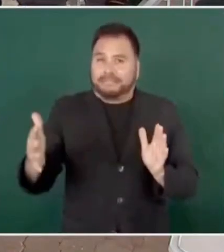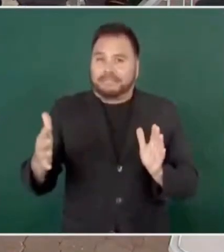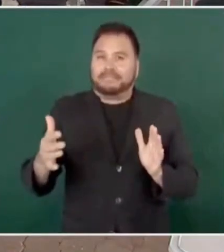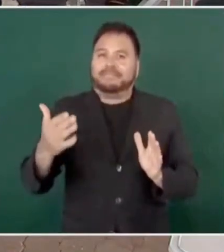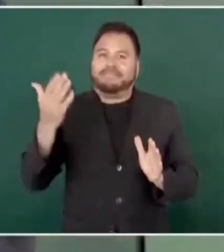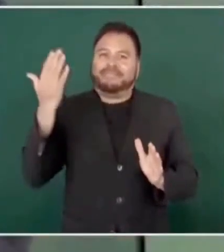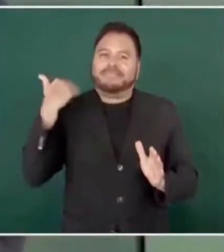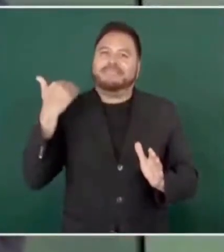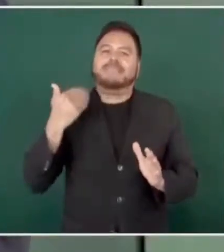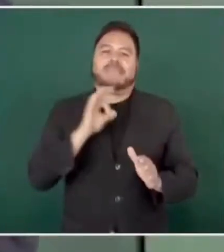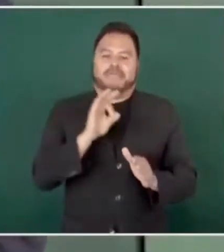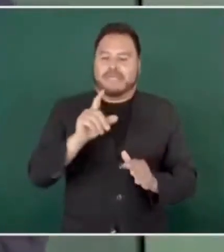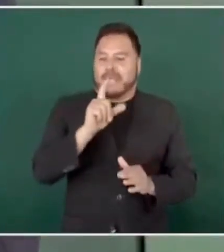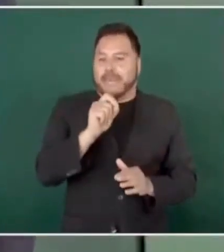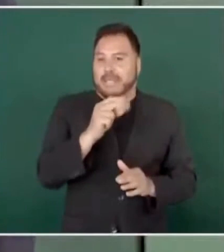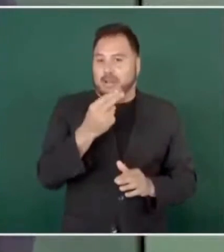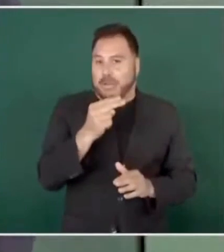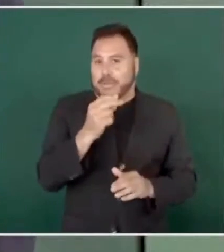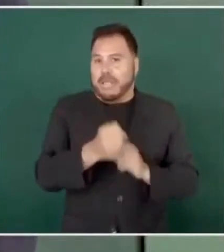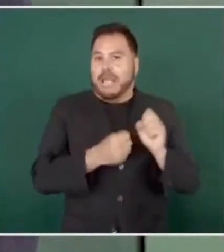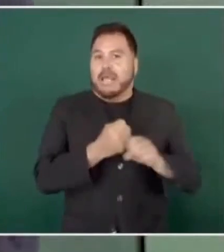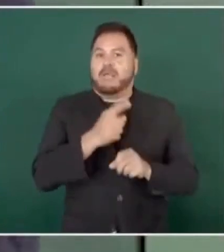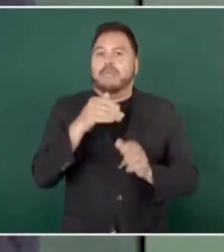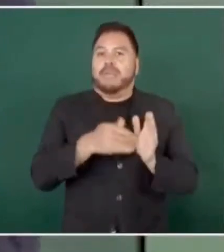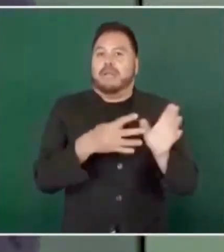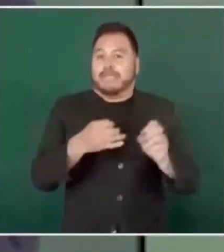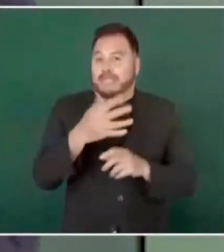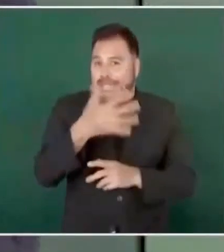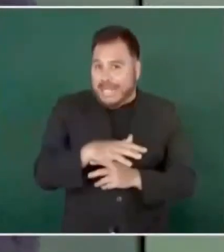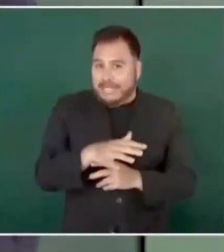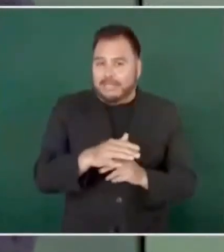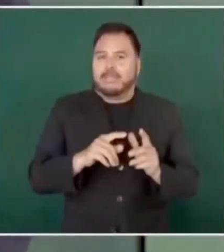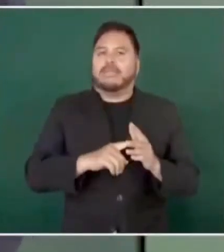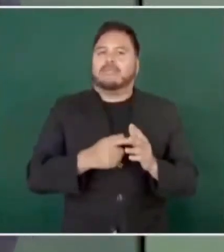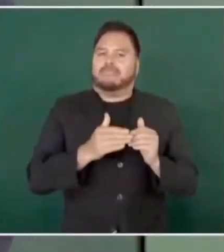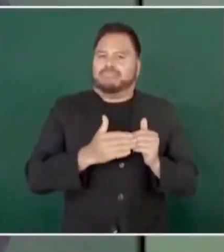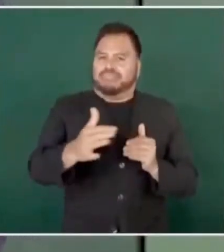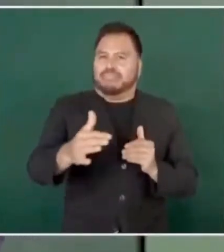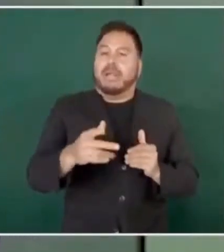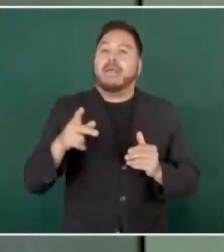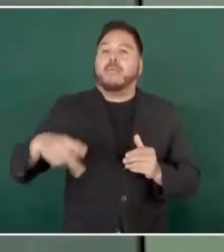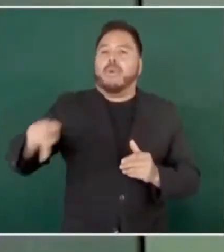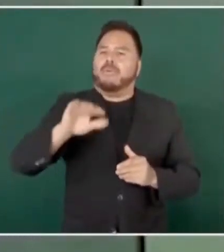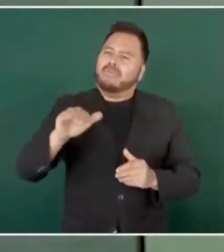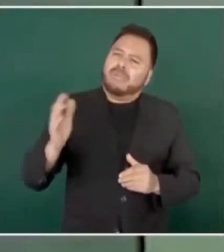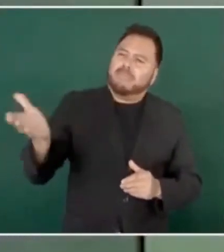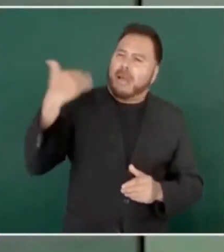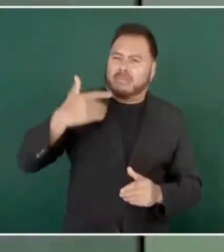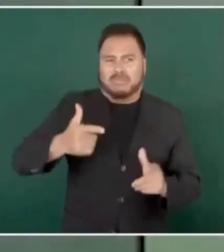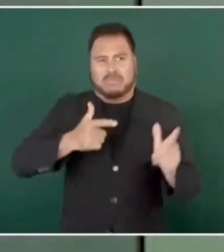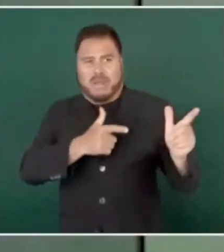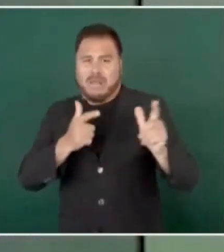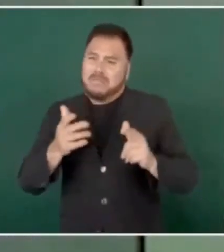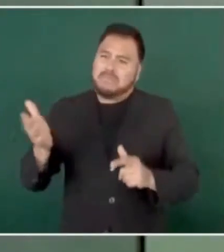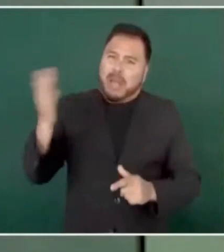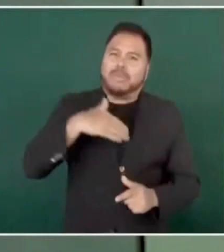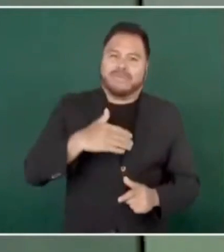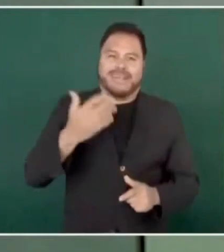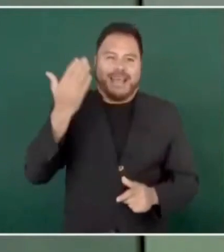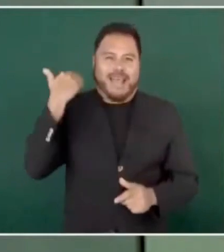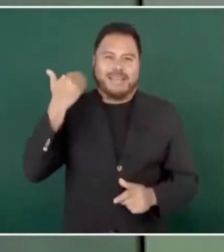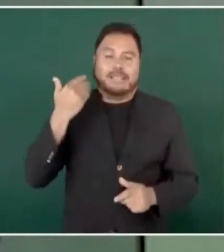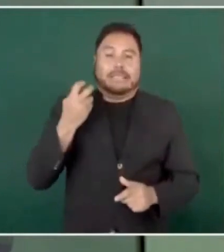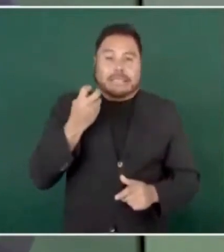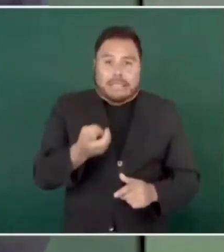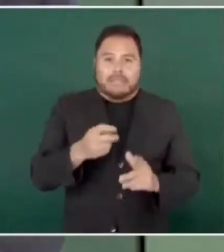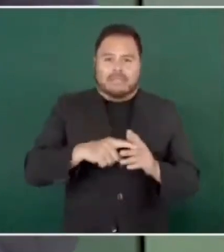a partir del 20 de noviembre de 1910, cuando se llamó al pueblo a tomar las armas, se consumó